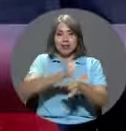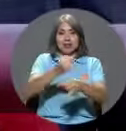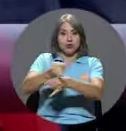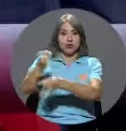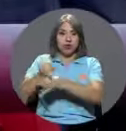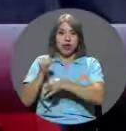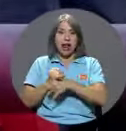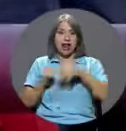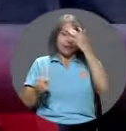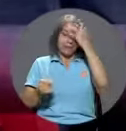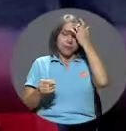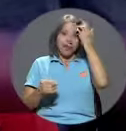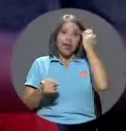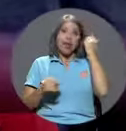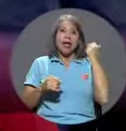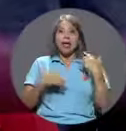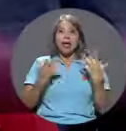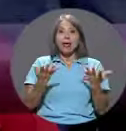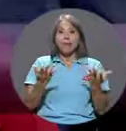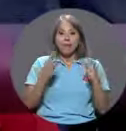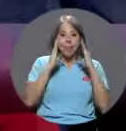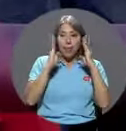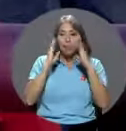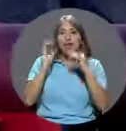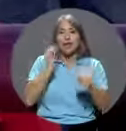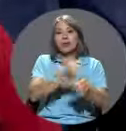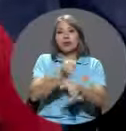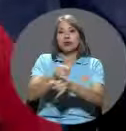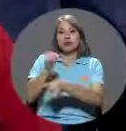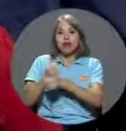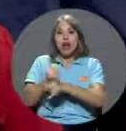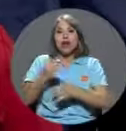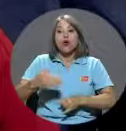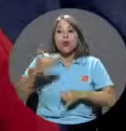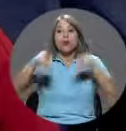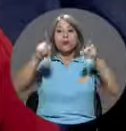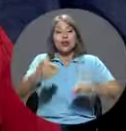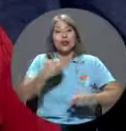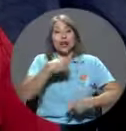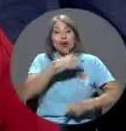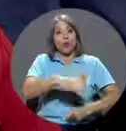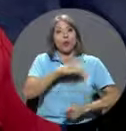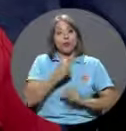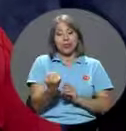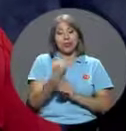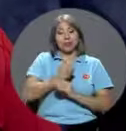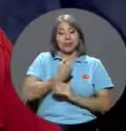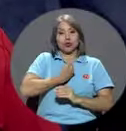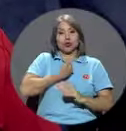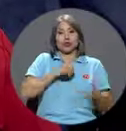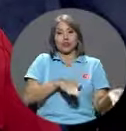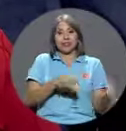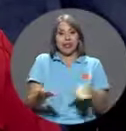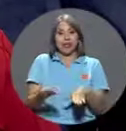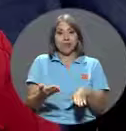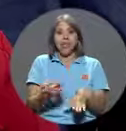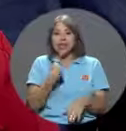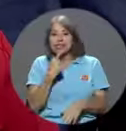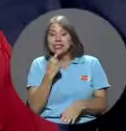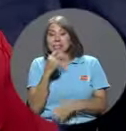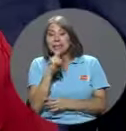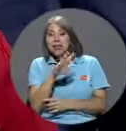una normativa de abordaje interinstitucional al comportamiento suicida. Se mencionan 25